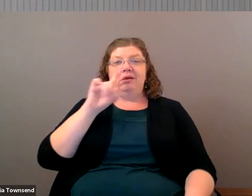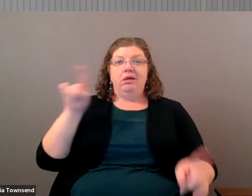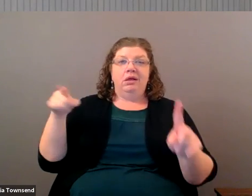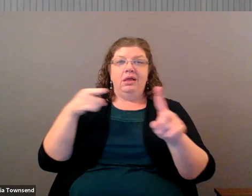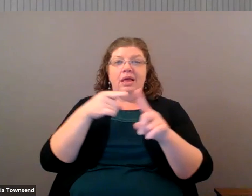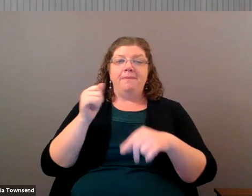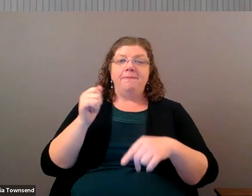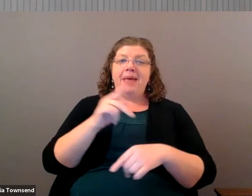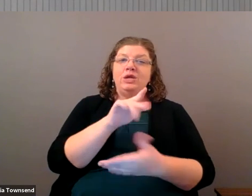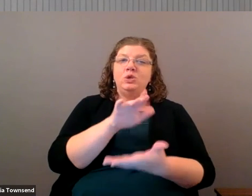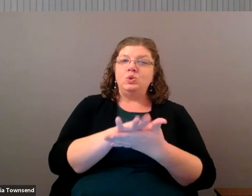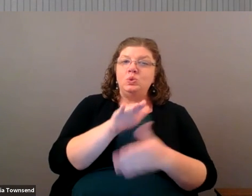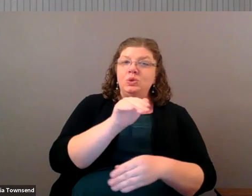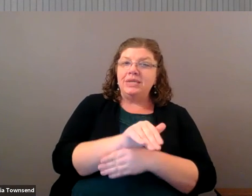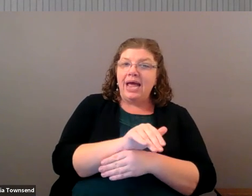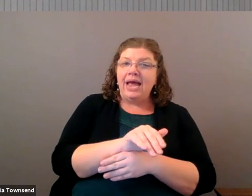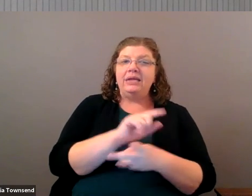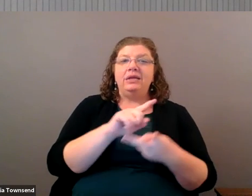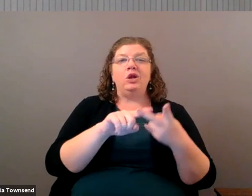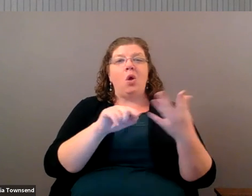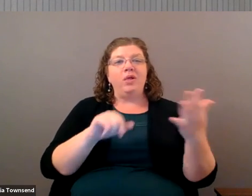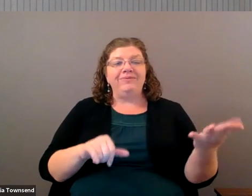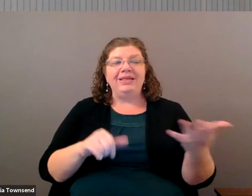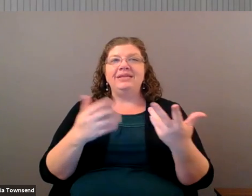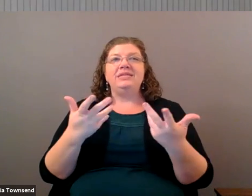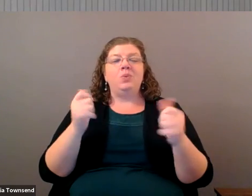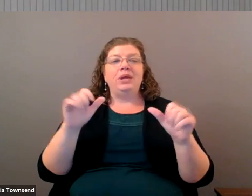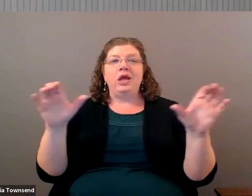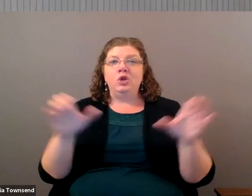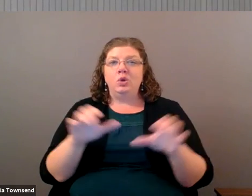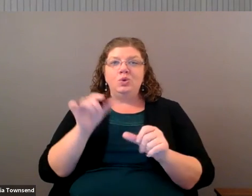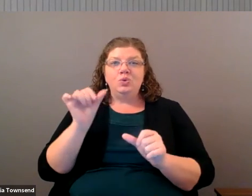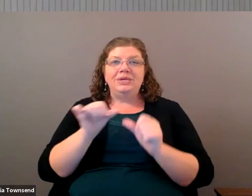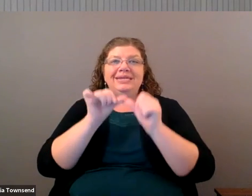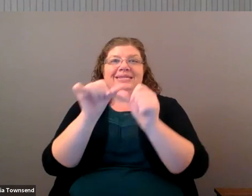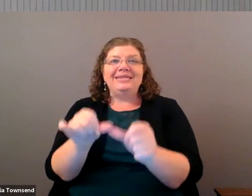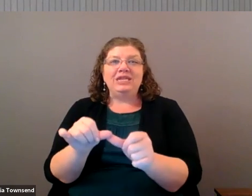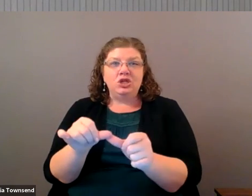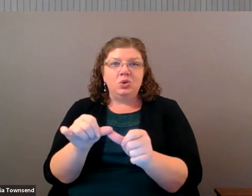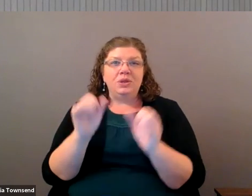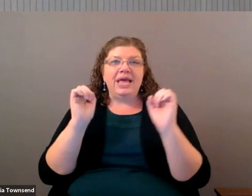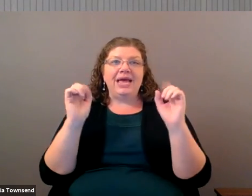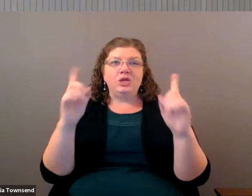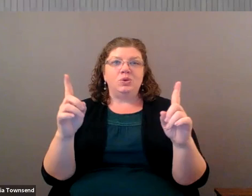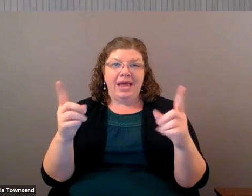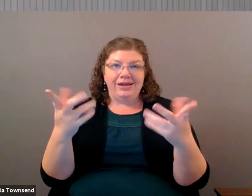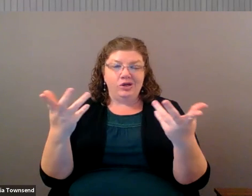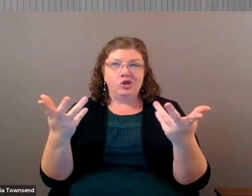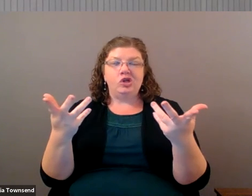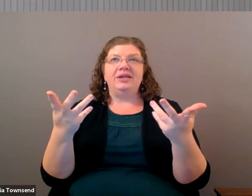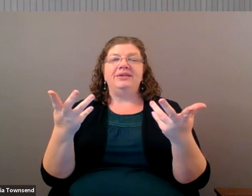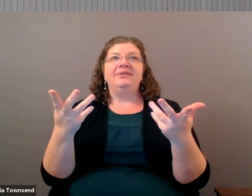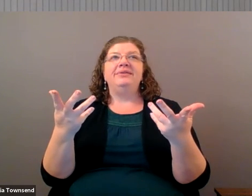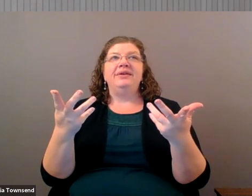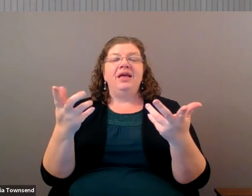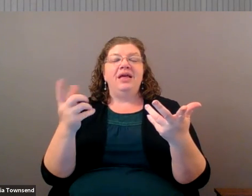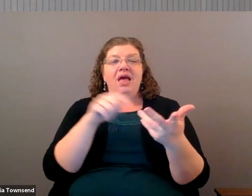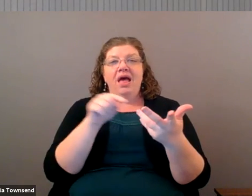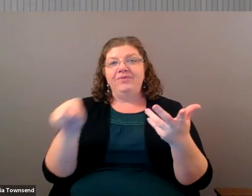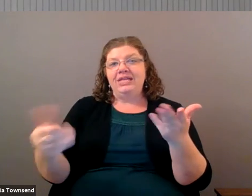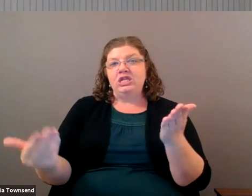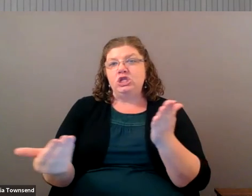a clases y todas las cosas que podemos hacer para continuar la educación de estos